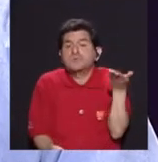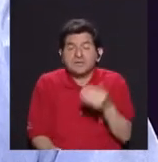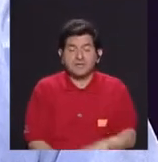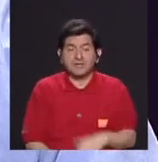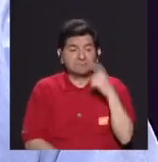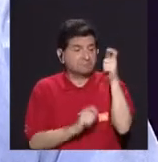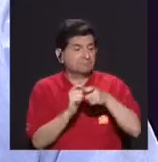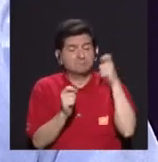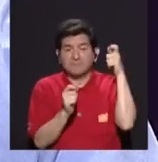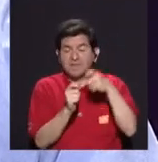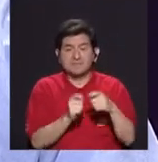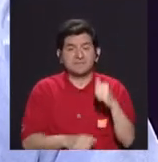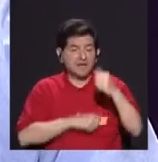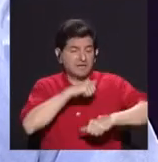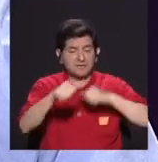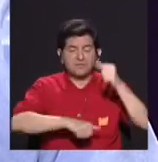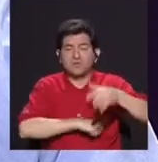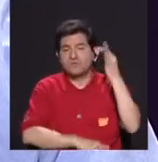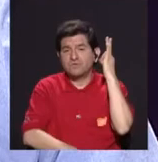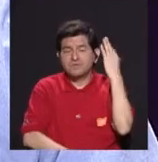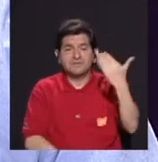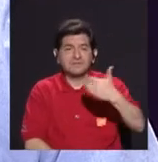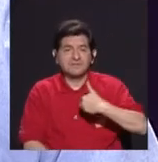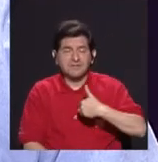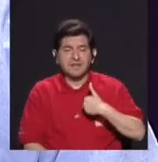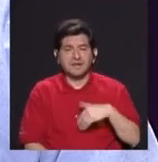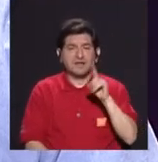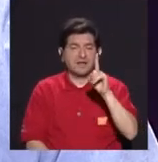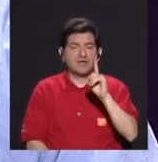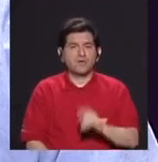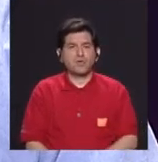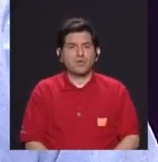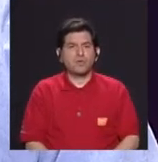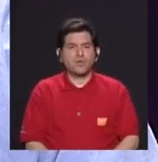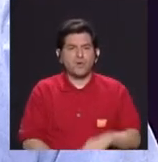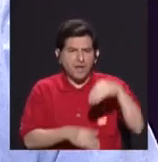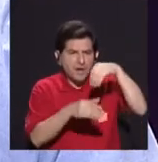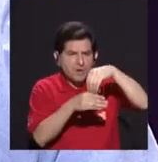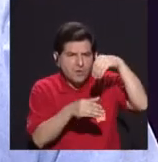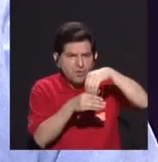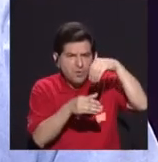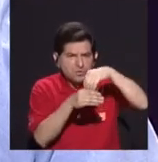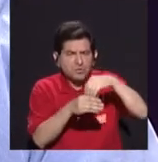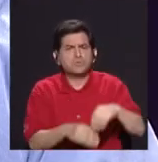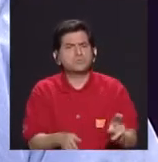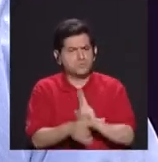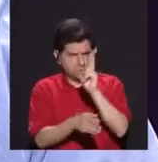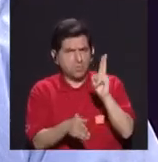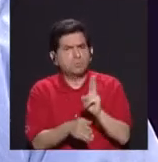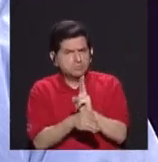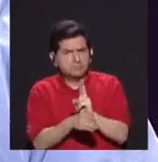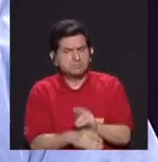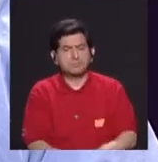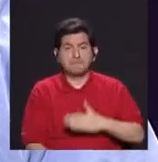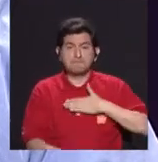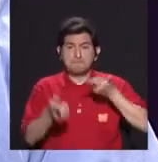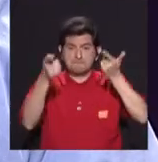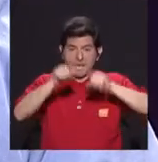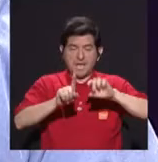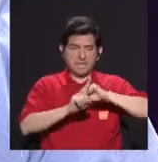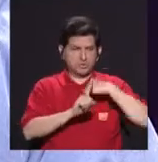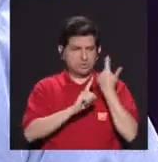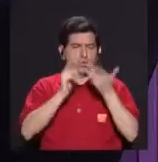precisamente feminismo tenga una vertiente a una veta de aporte muy muy muy útil por ejemplo en mi caso como